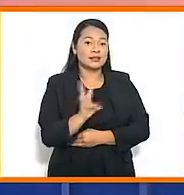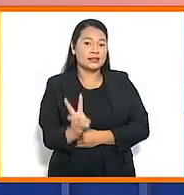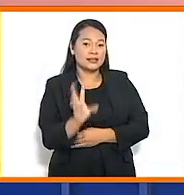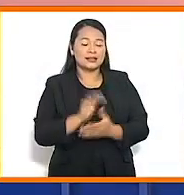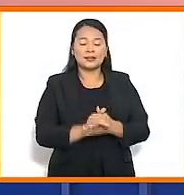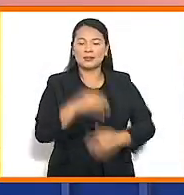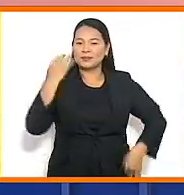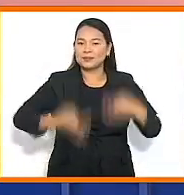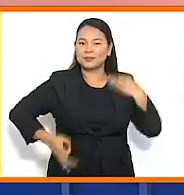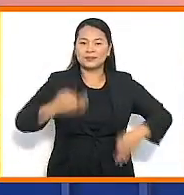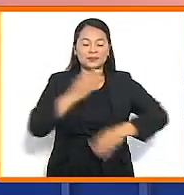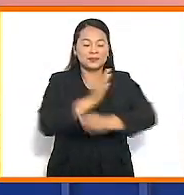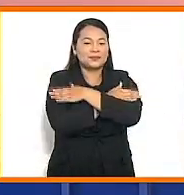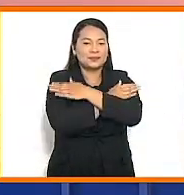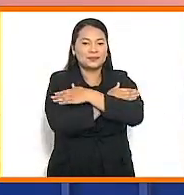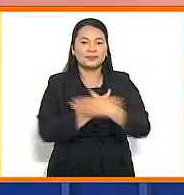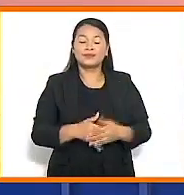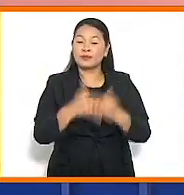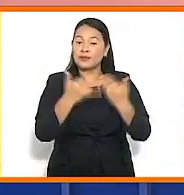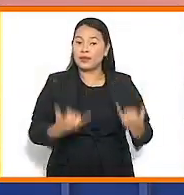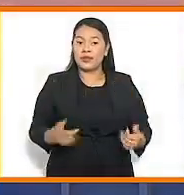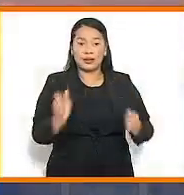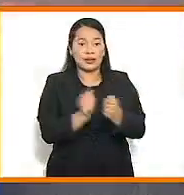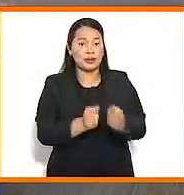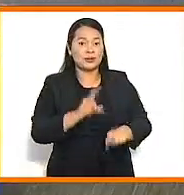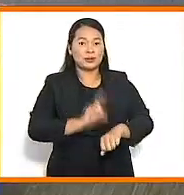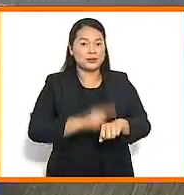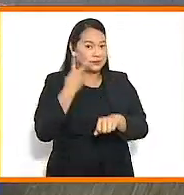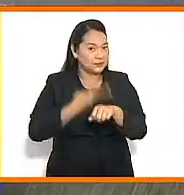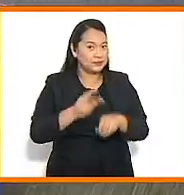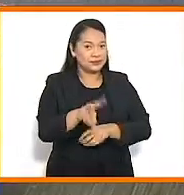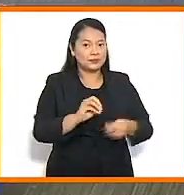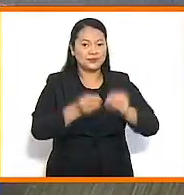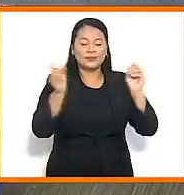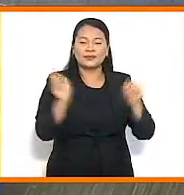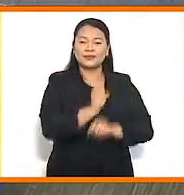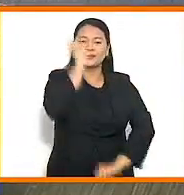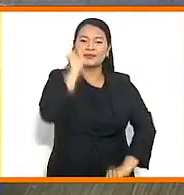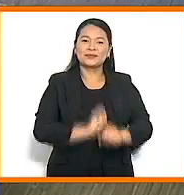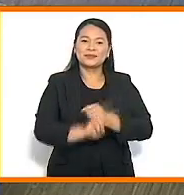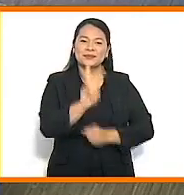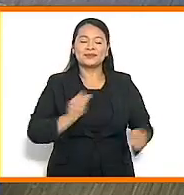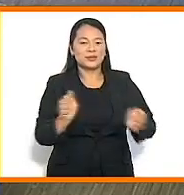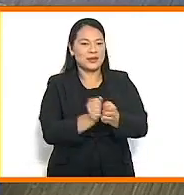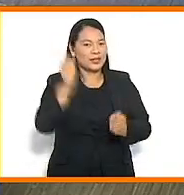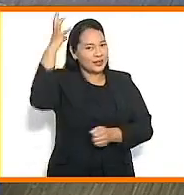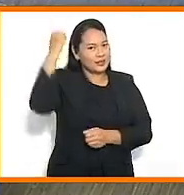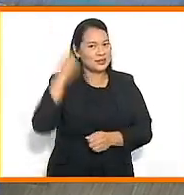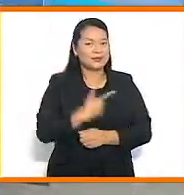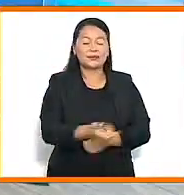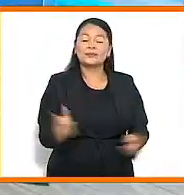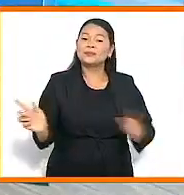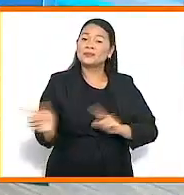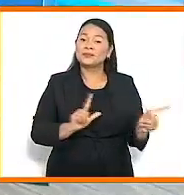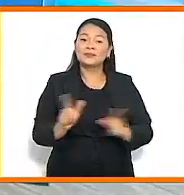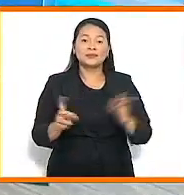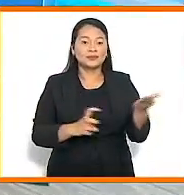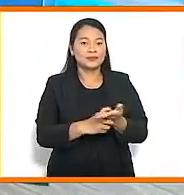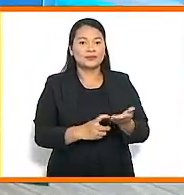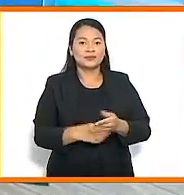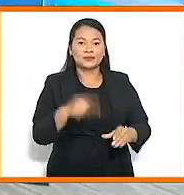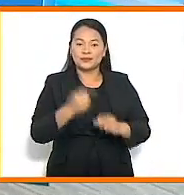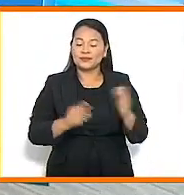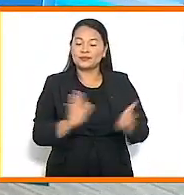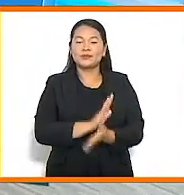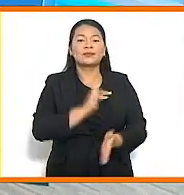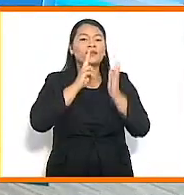Muchas felicidades. Ahora acompáñame a conocer los dos números favorecidos en Premiados con Charlín. Espero que tengas tu boleto en mano y guía Catracha, jugador,